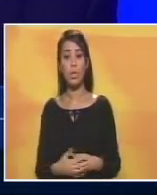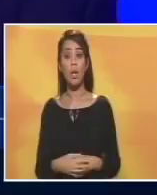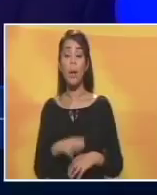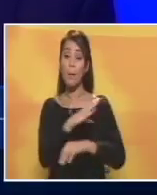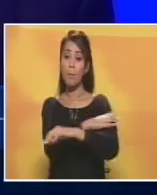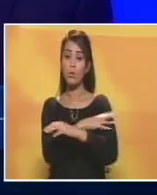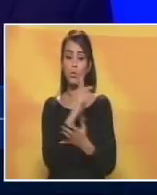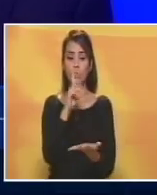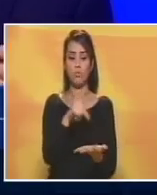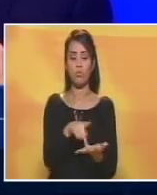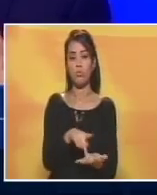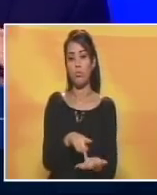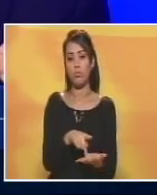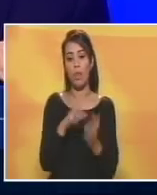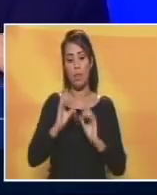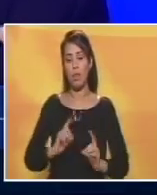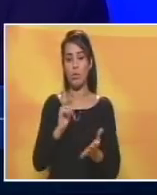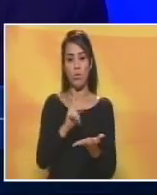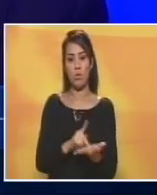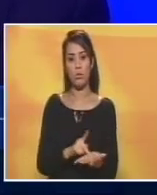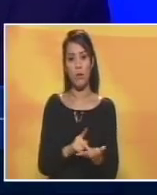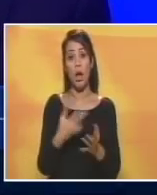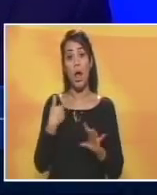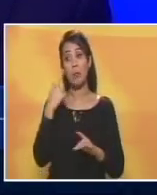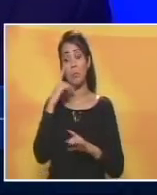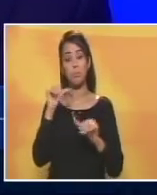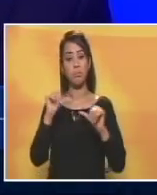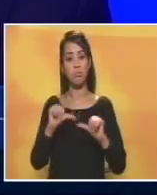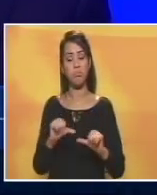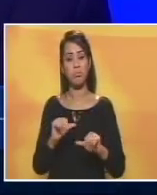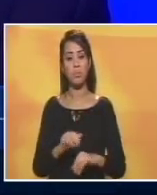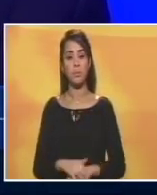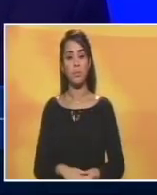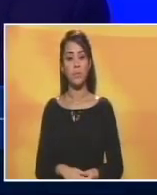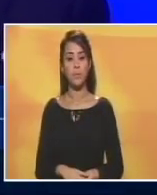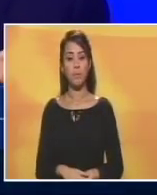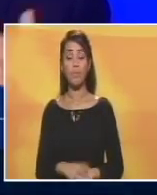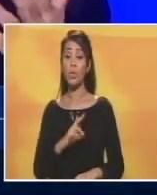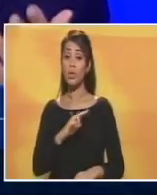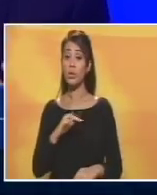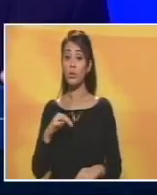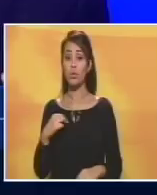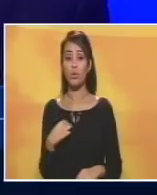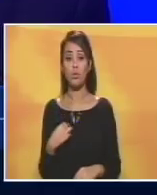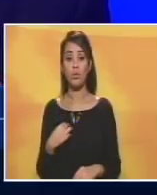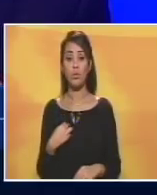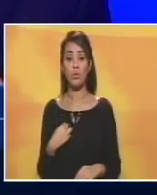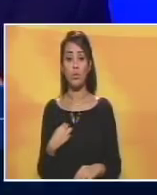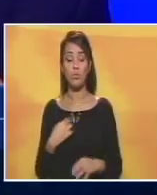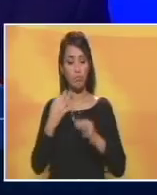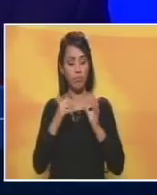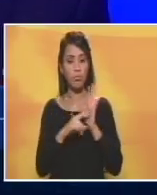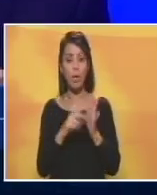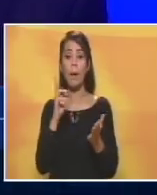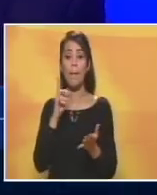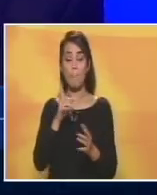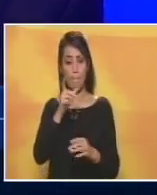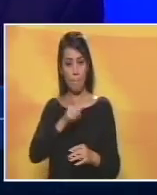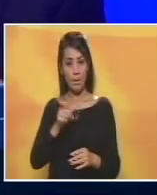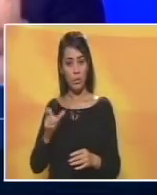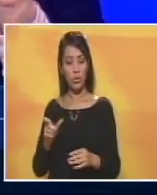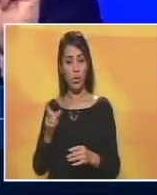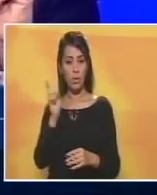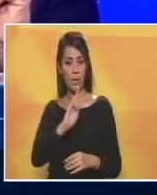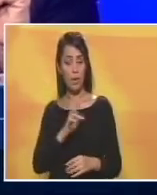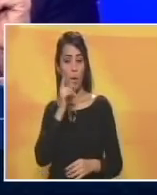no ir, sabiéndose cómo está derrotada de antemano, entonces nosotros tendríamos que ir a legitimar con la presencia de millones de venezolanos y